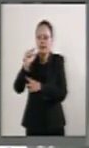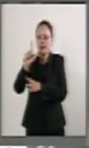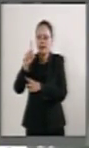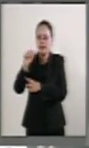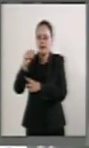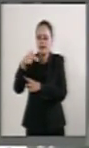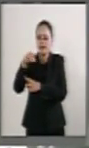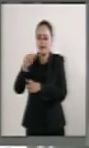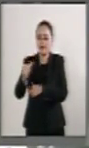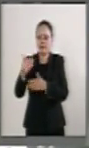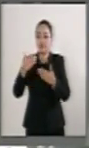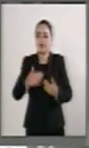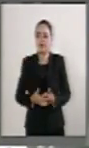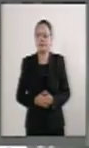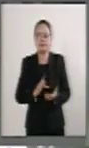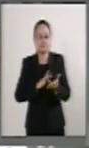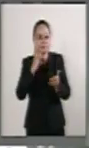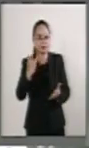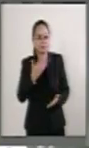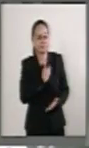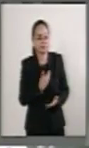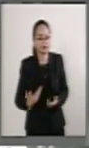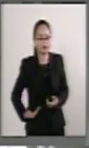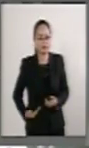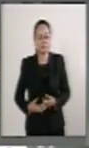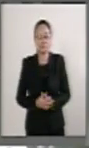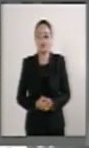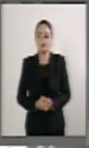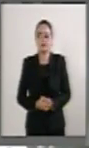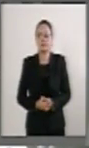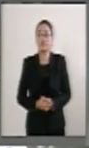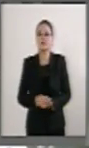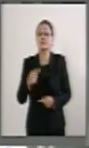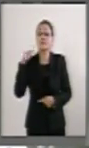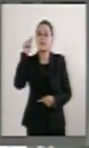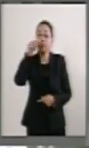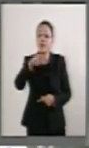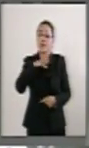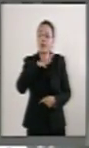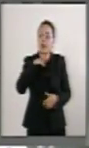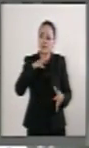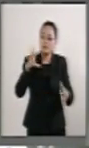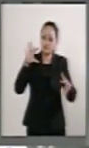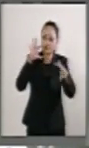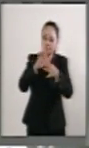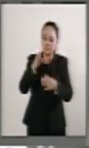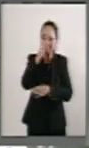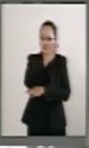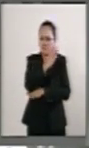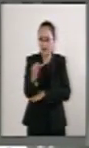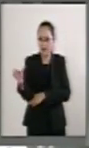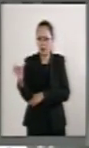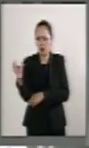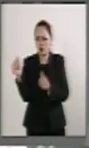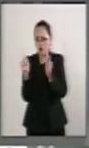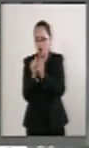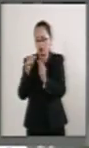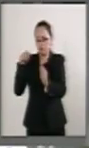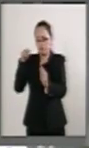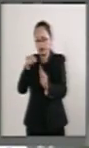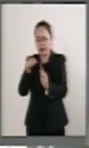Gracias, presidente. Meli, el desarrollo rural con enfoque de género será un gran